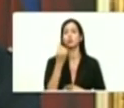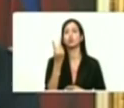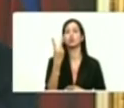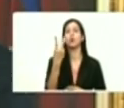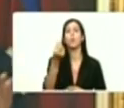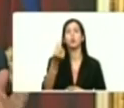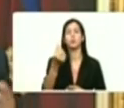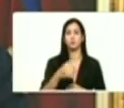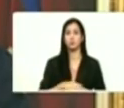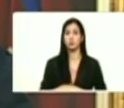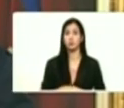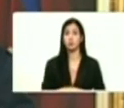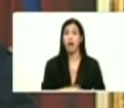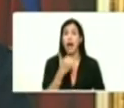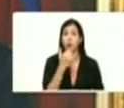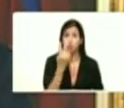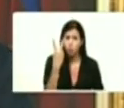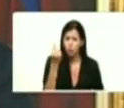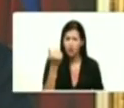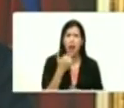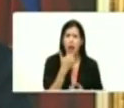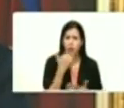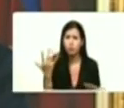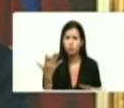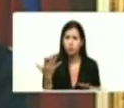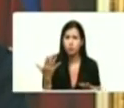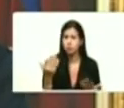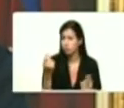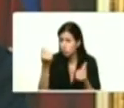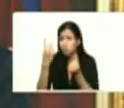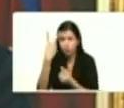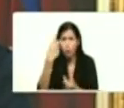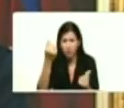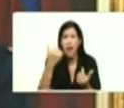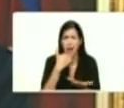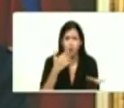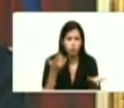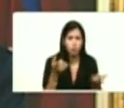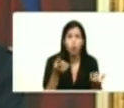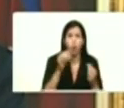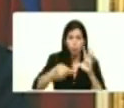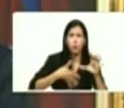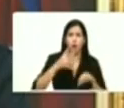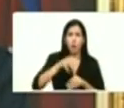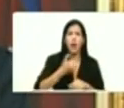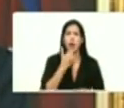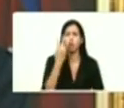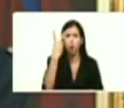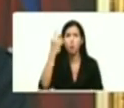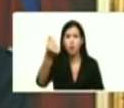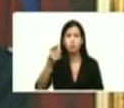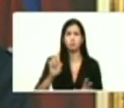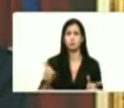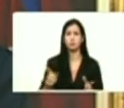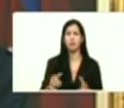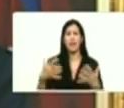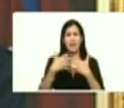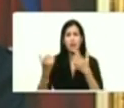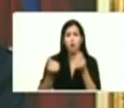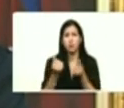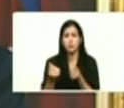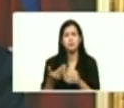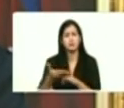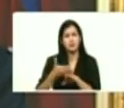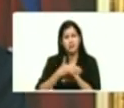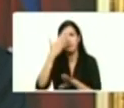dos bolívares ¿qué cuesta dos bolívares? en la realidad actual de la crisis económica de la guerra económica y de la situación que hemos descrito que